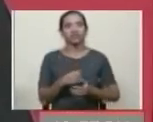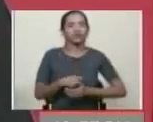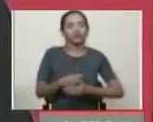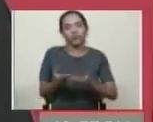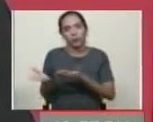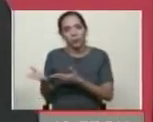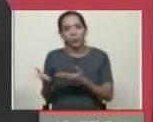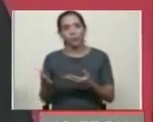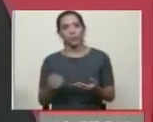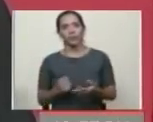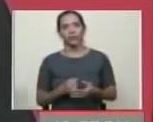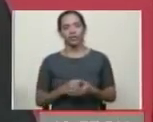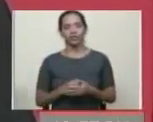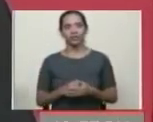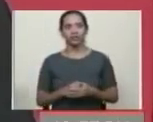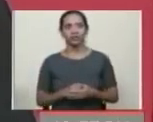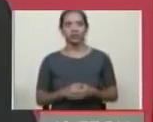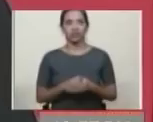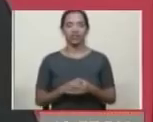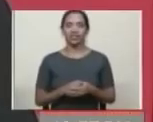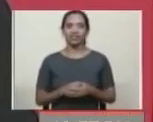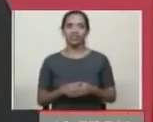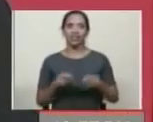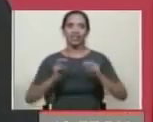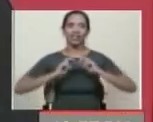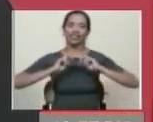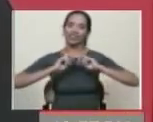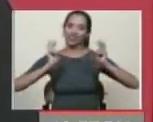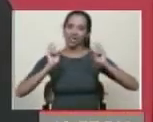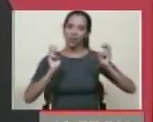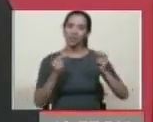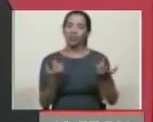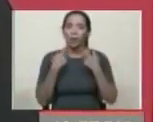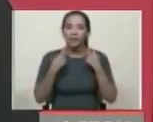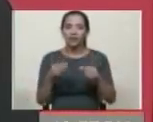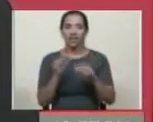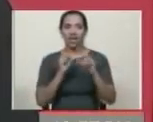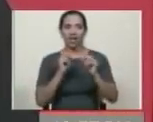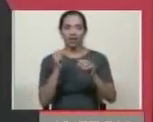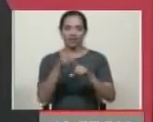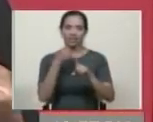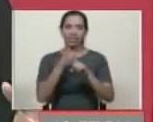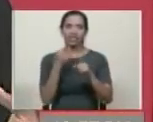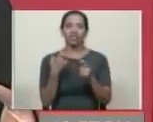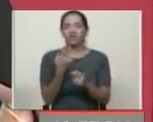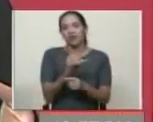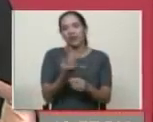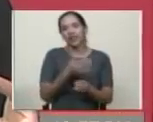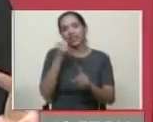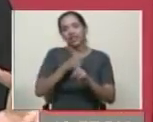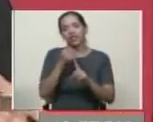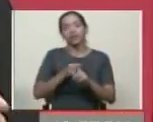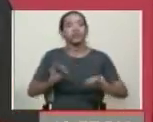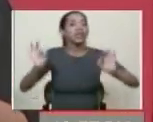tema del Instagram específicamente, donde estamos perdiendo la batalla. Eso tiene varias razones y no tiene nada más que ver con que, bueno, hay toda una gente